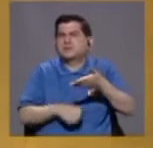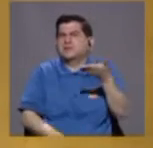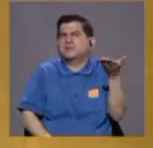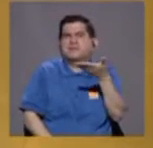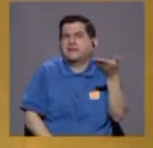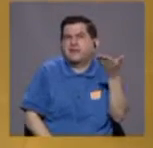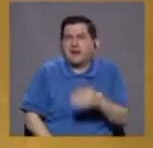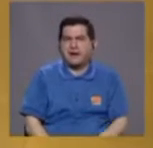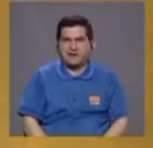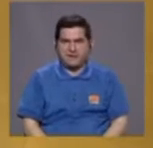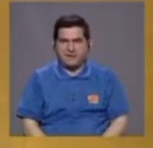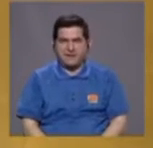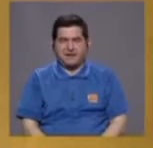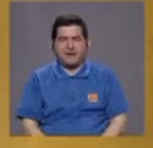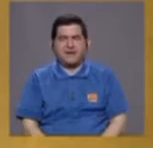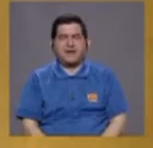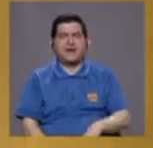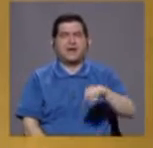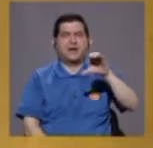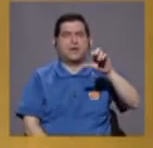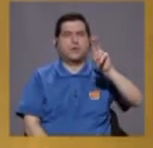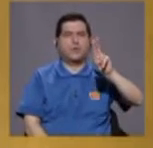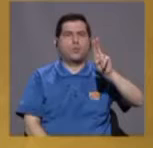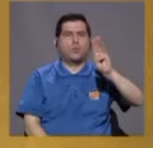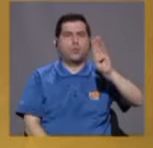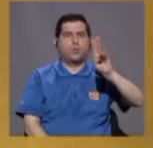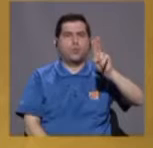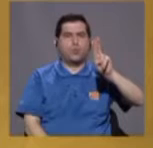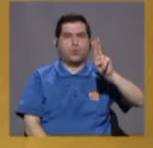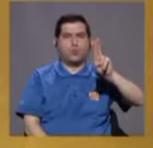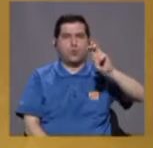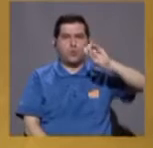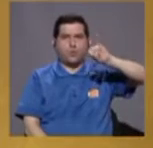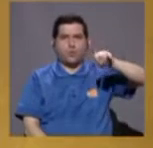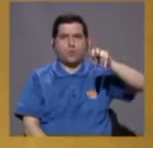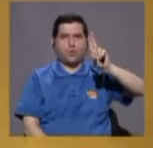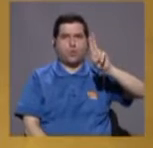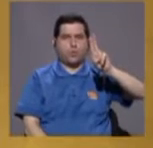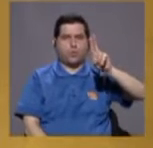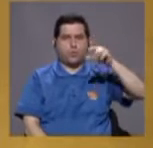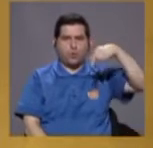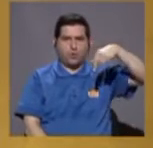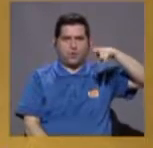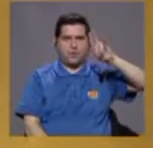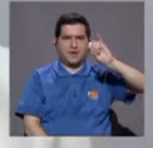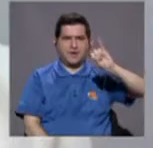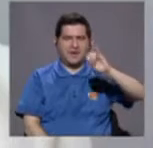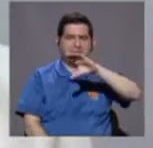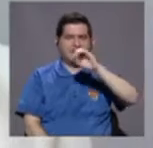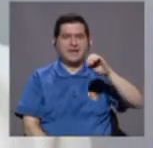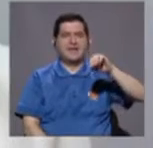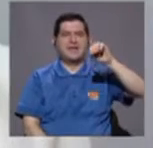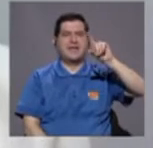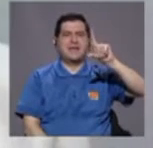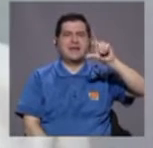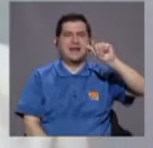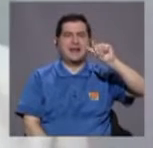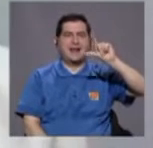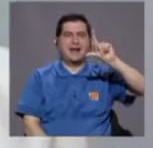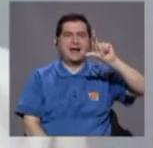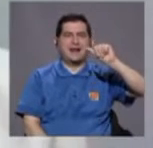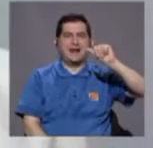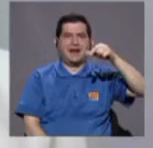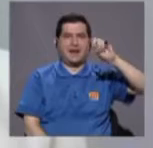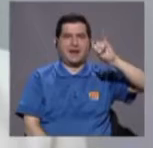en Cubujuquí, en La Alajuela y lugares aledaños. Bueno, don Juan, primero